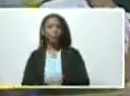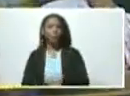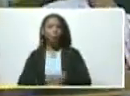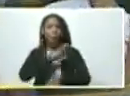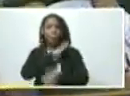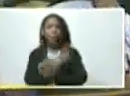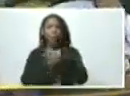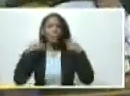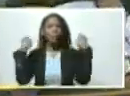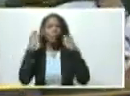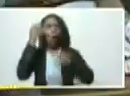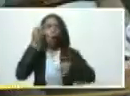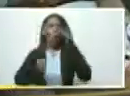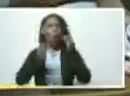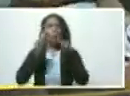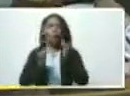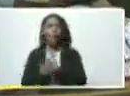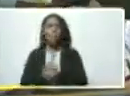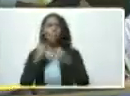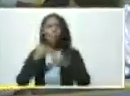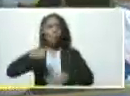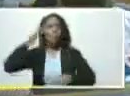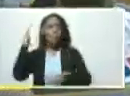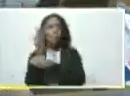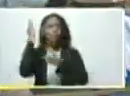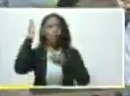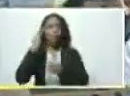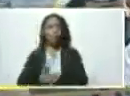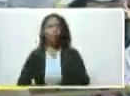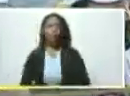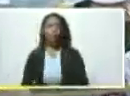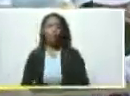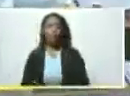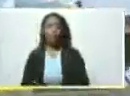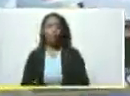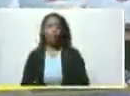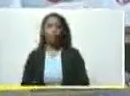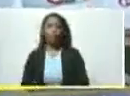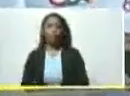Poder popular y justicia para castigar.